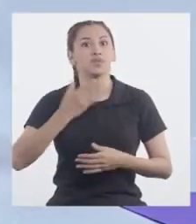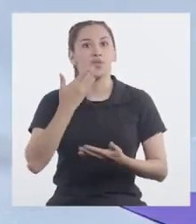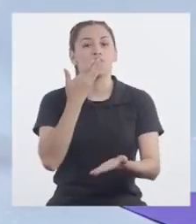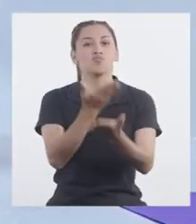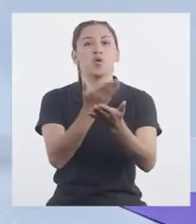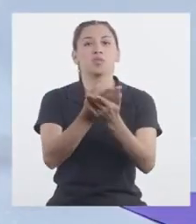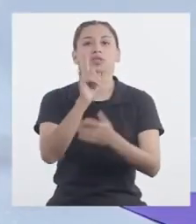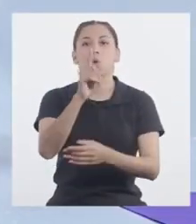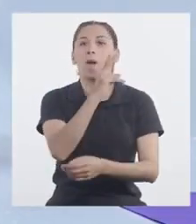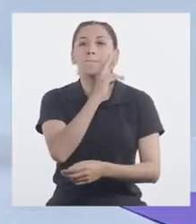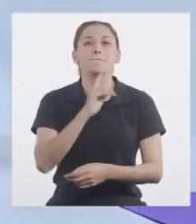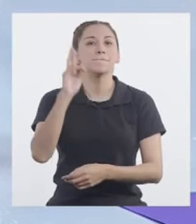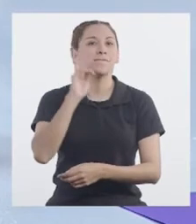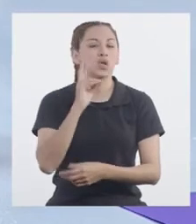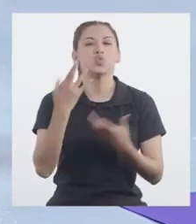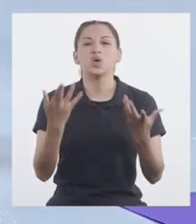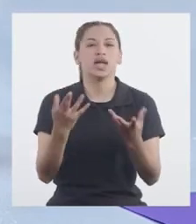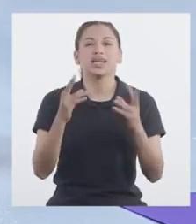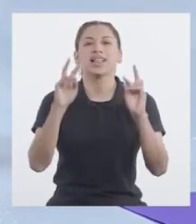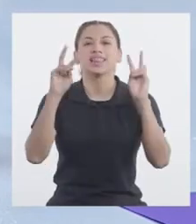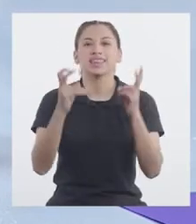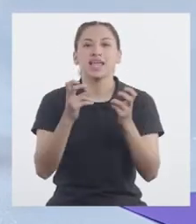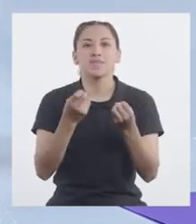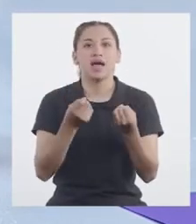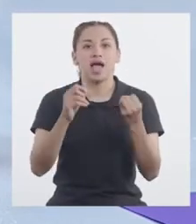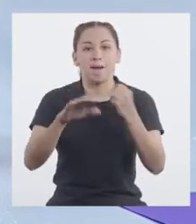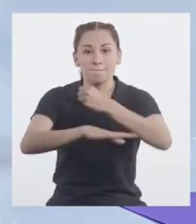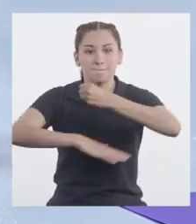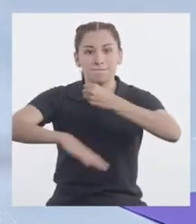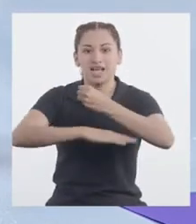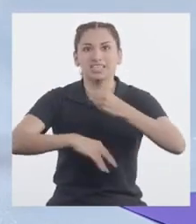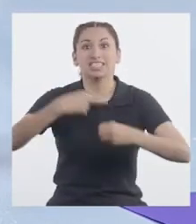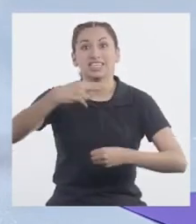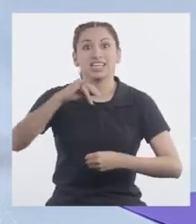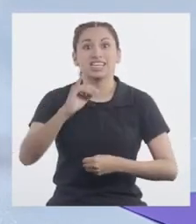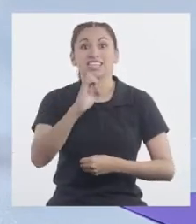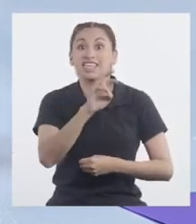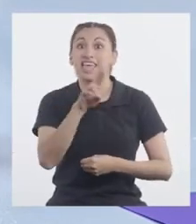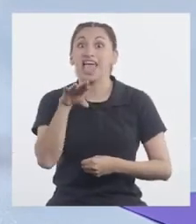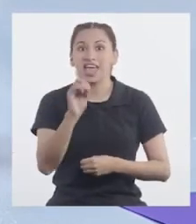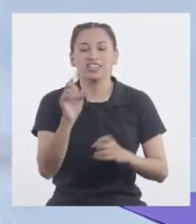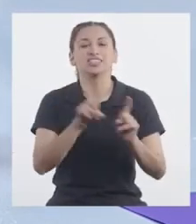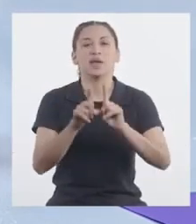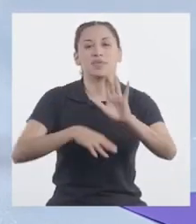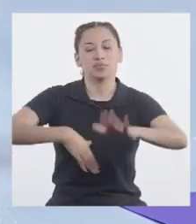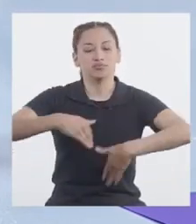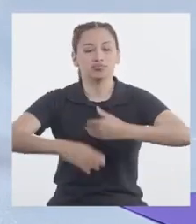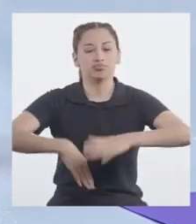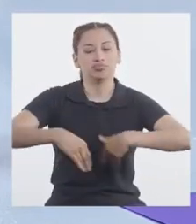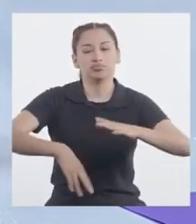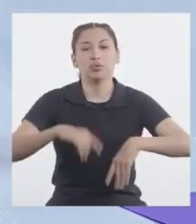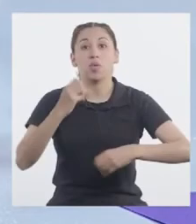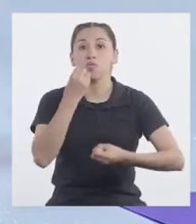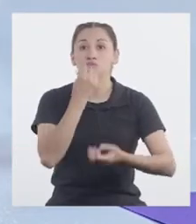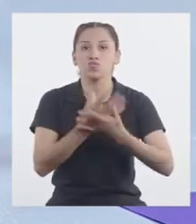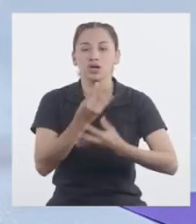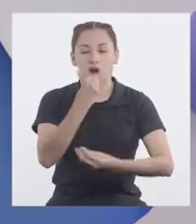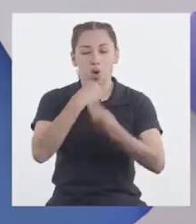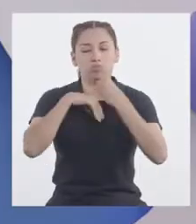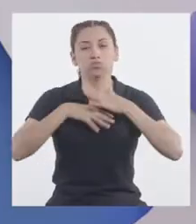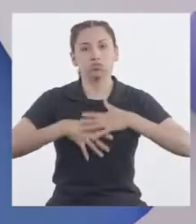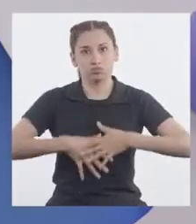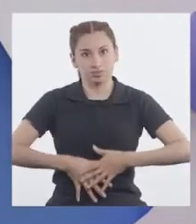entraría mi propuesta de un menú a base de hierro, bien acompañado de música criolla para la buena